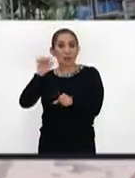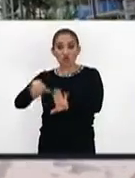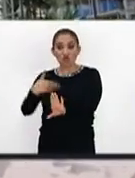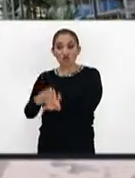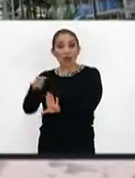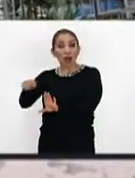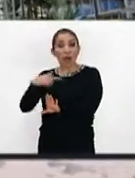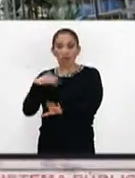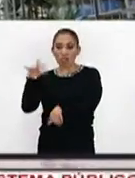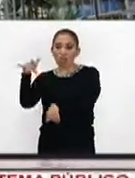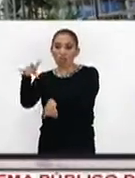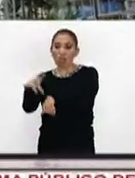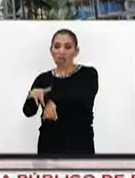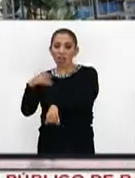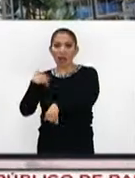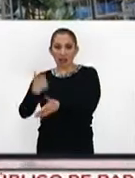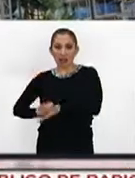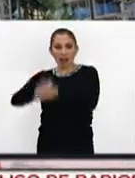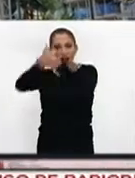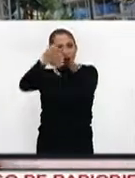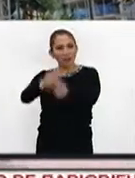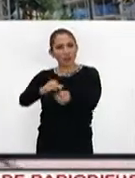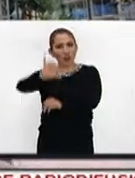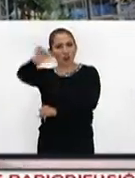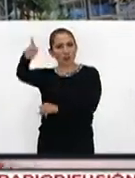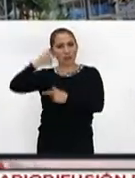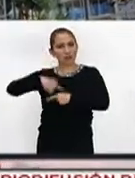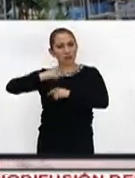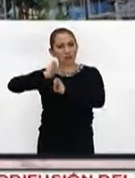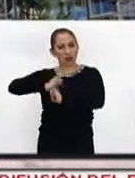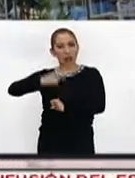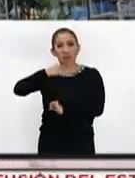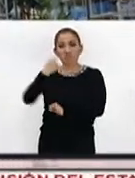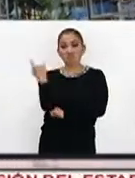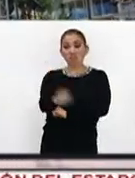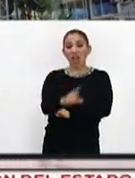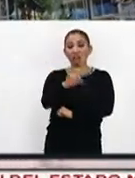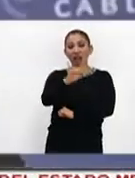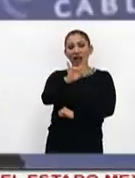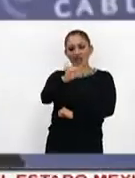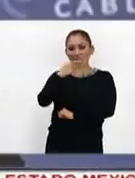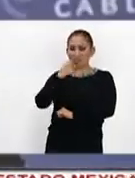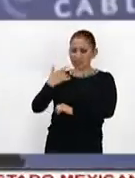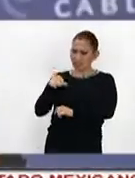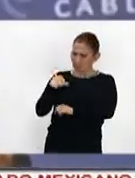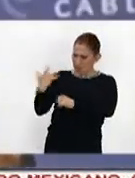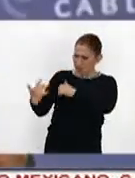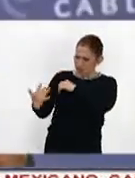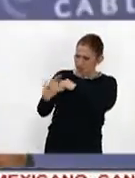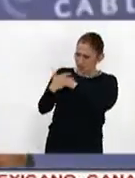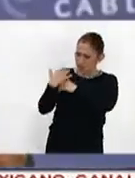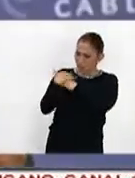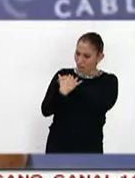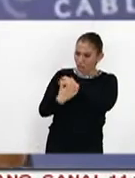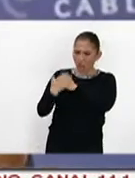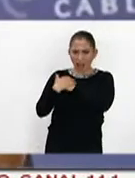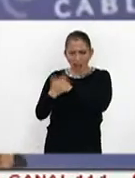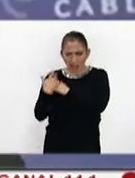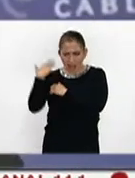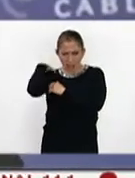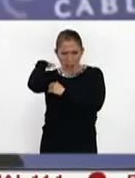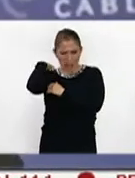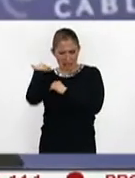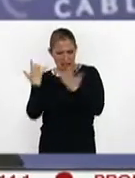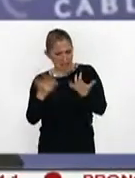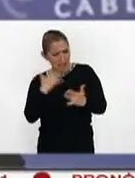acusada de tocar a un asistente de la oficina de otro legislador. El demandante, Daniel Fierro, acusa a García de haberlo acariciado la